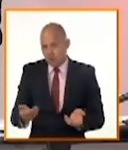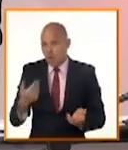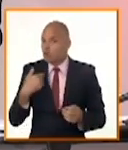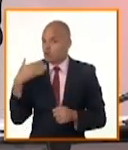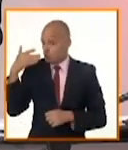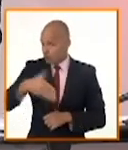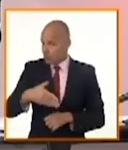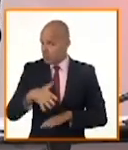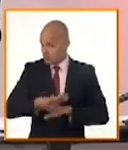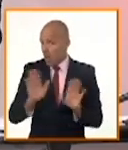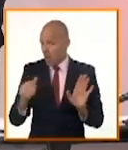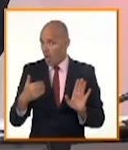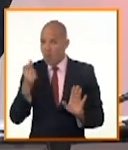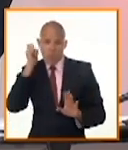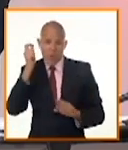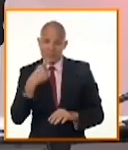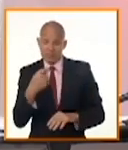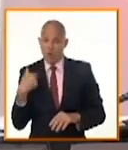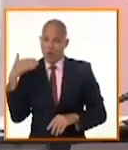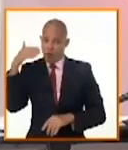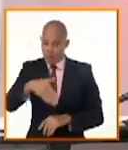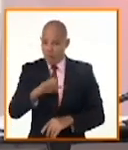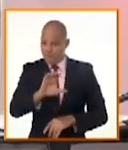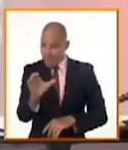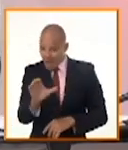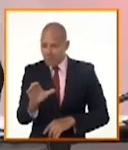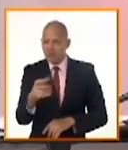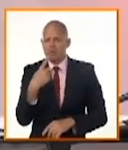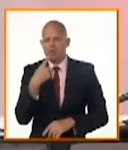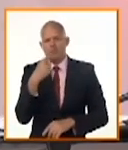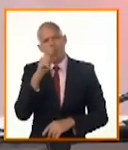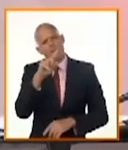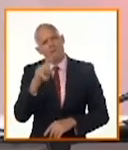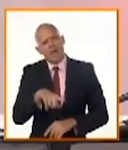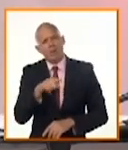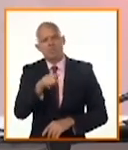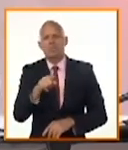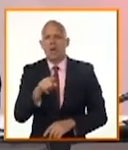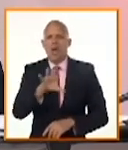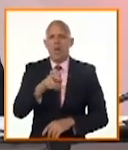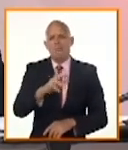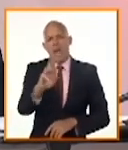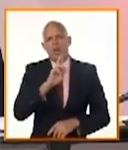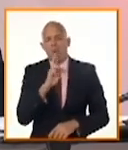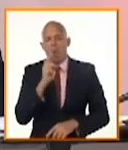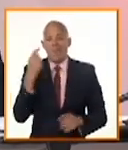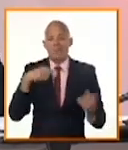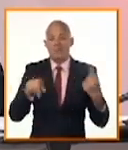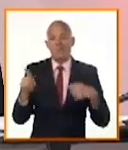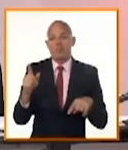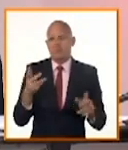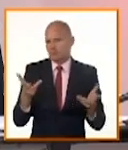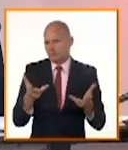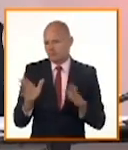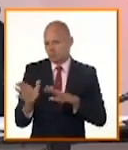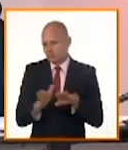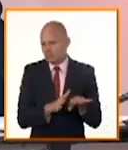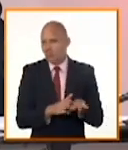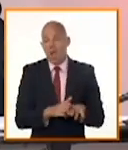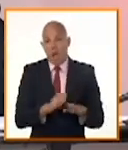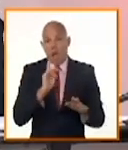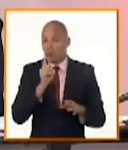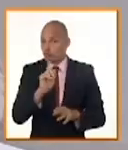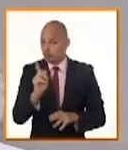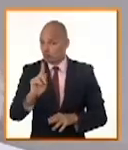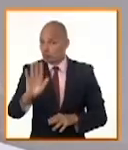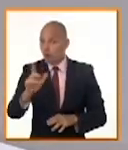entendieron exactamente si quería saber si operaciones igual a reembolso o si son dos cosas diferentes como ya lo entiendo o